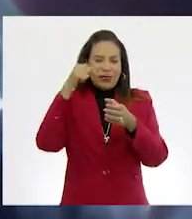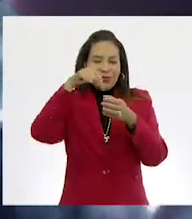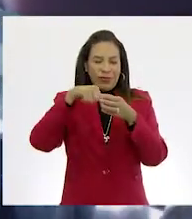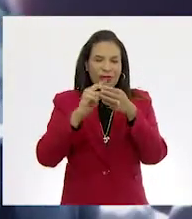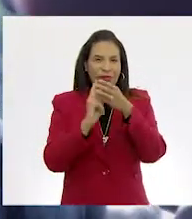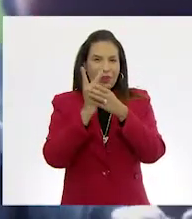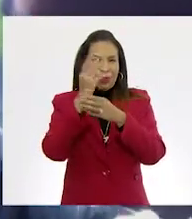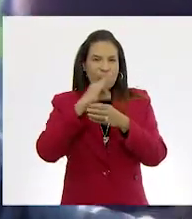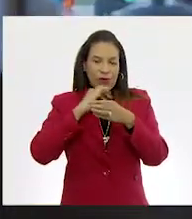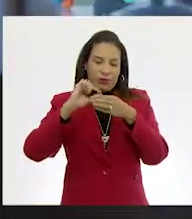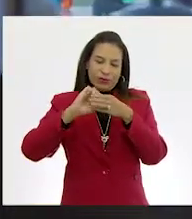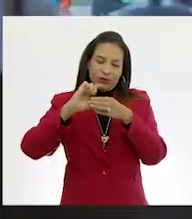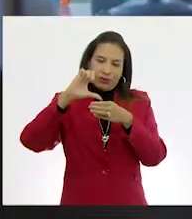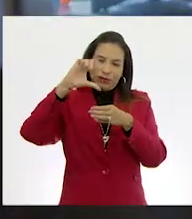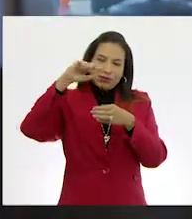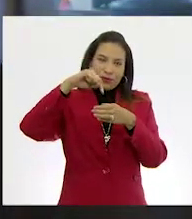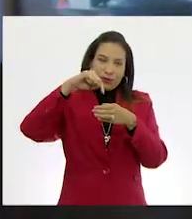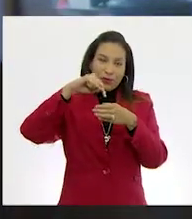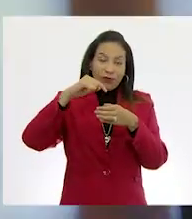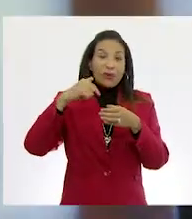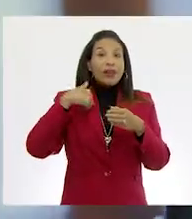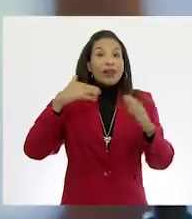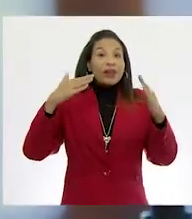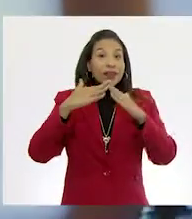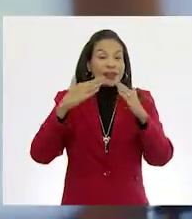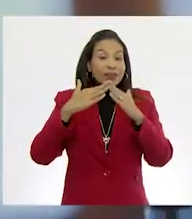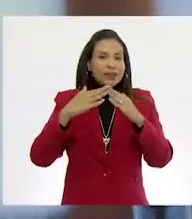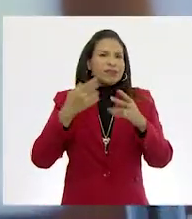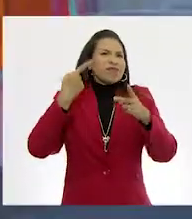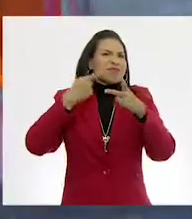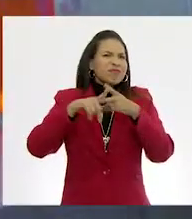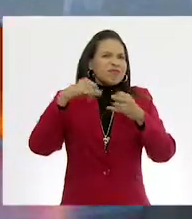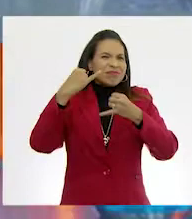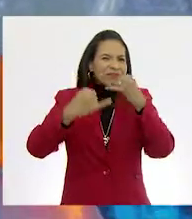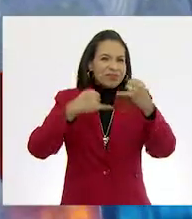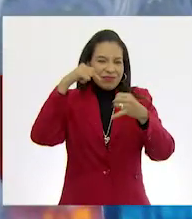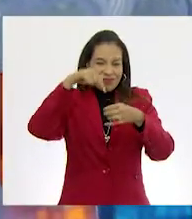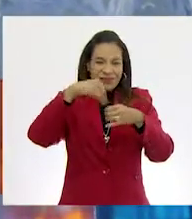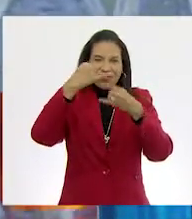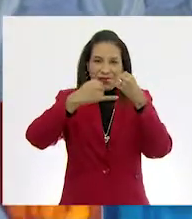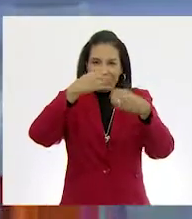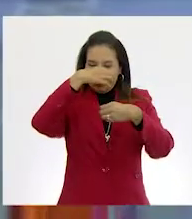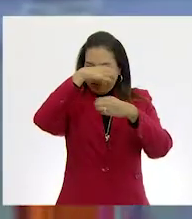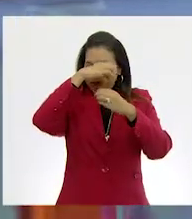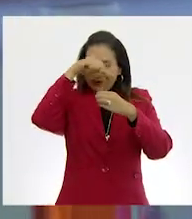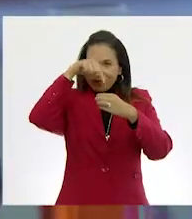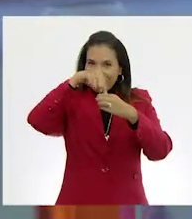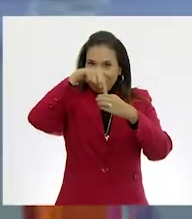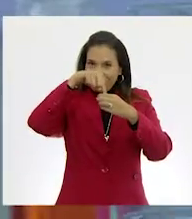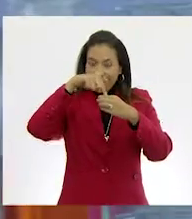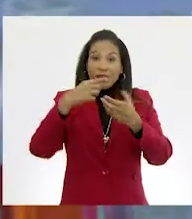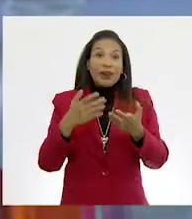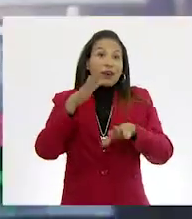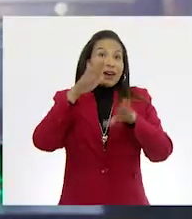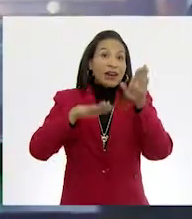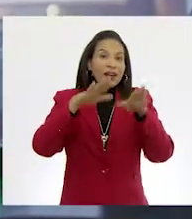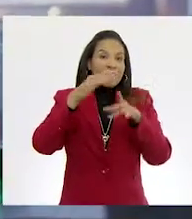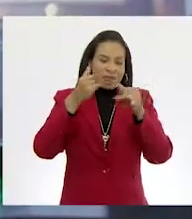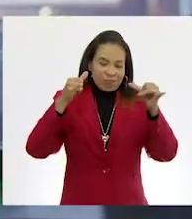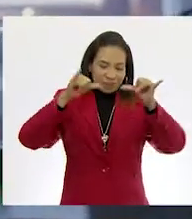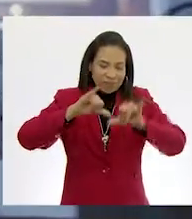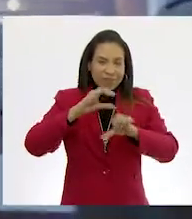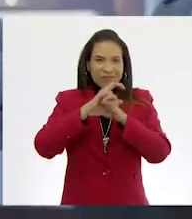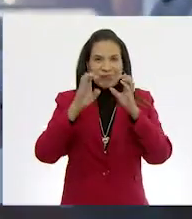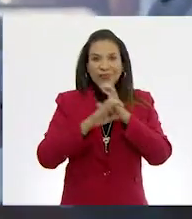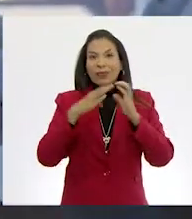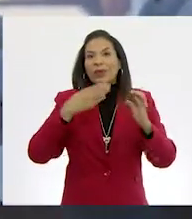para que pudiera crecer en mi casa todo empezó con un juego con mi pequeño microscopio a veces mezclando cosas